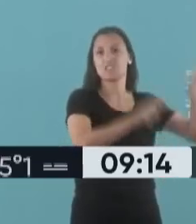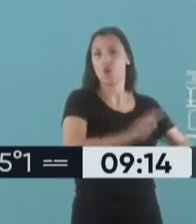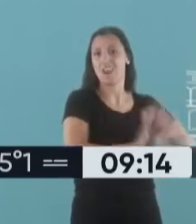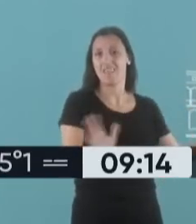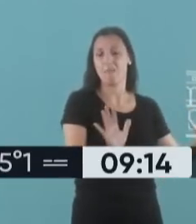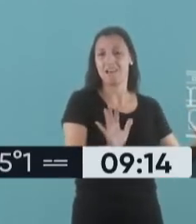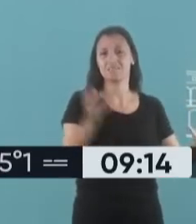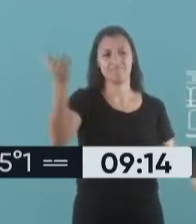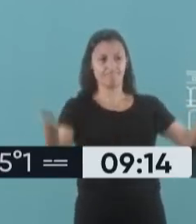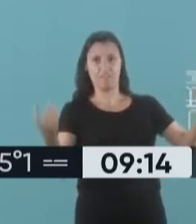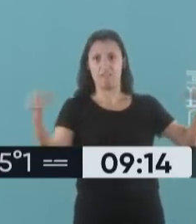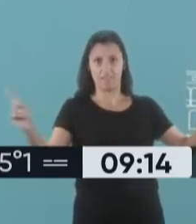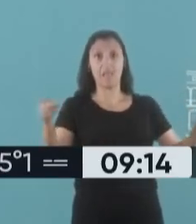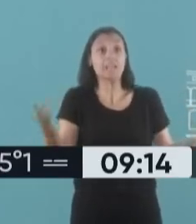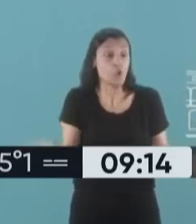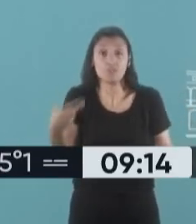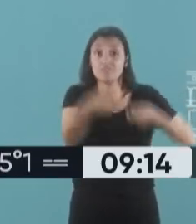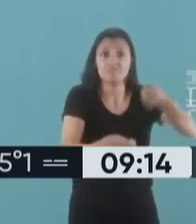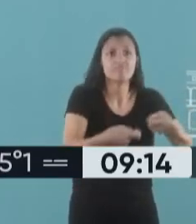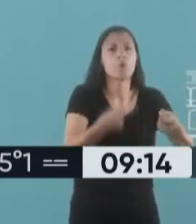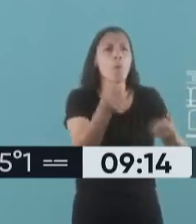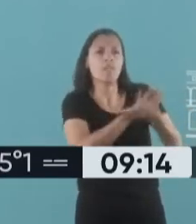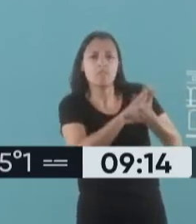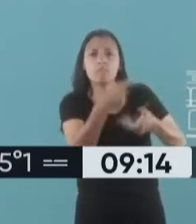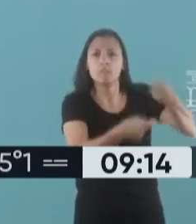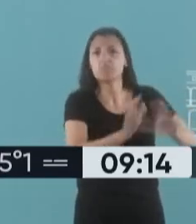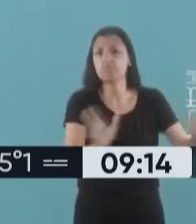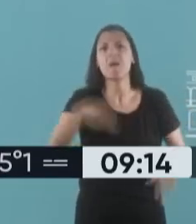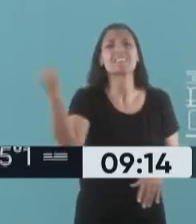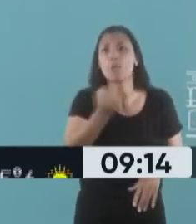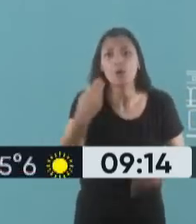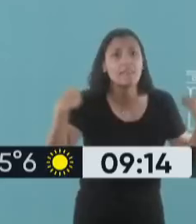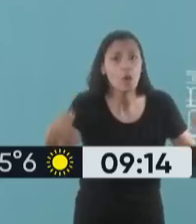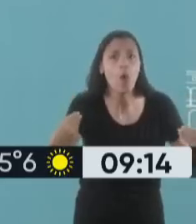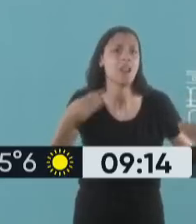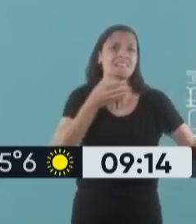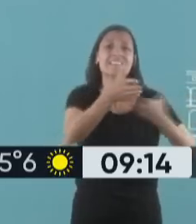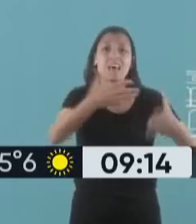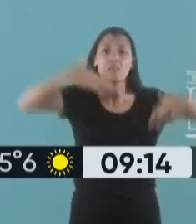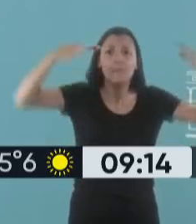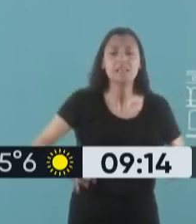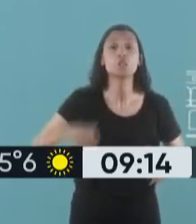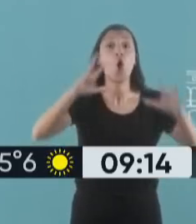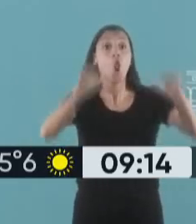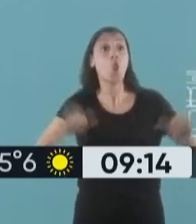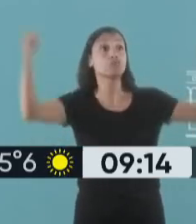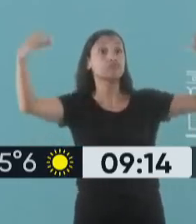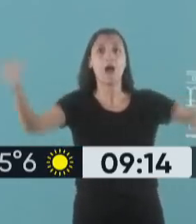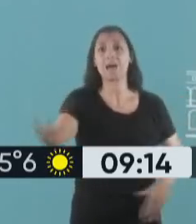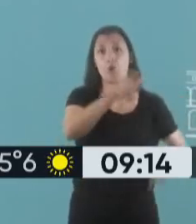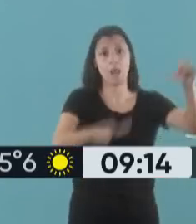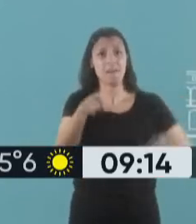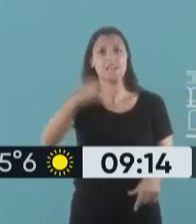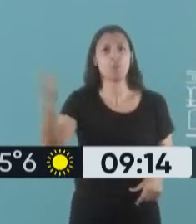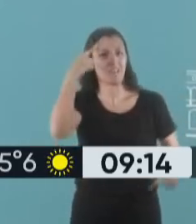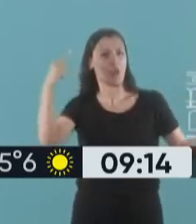financien la operatoria como financien la operatoria, lo importante es que le llegue el servicio al usuario, y en este caso nos parece que